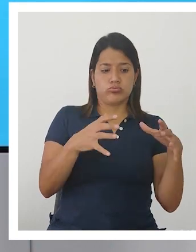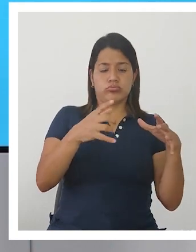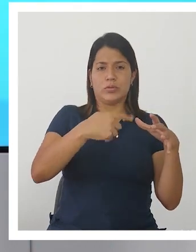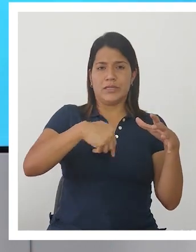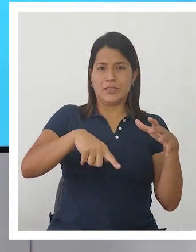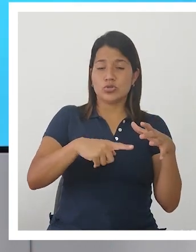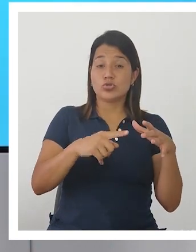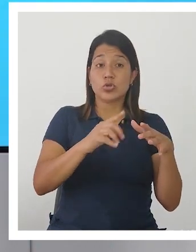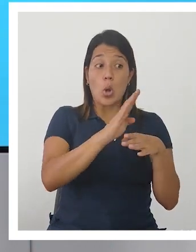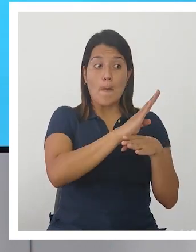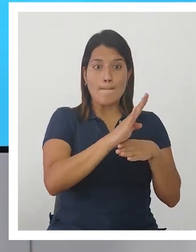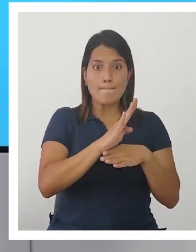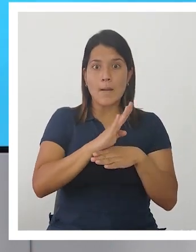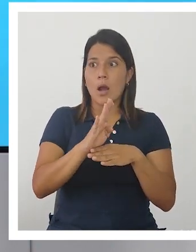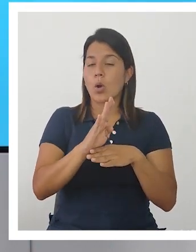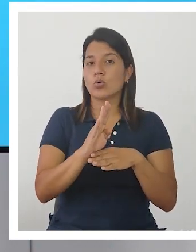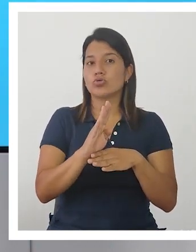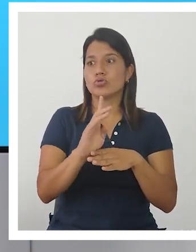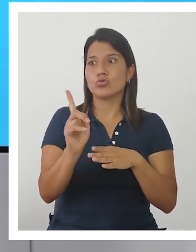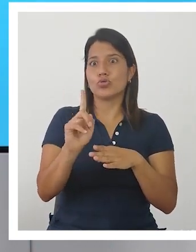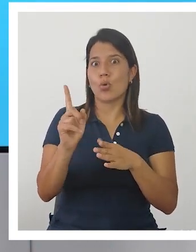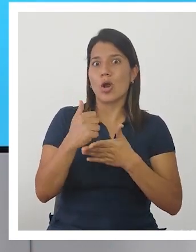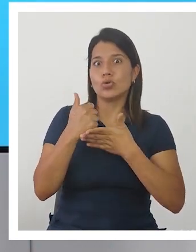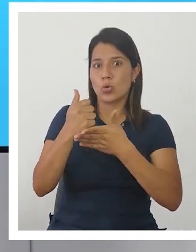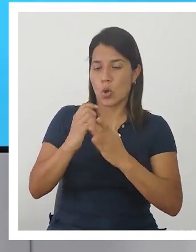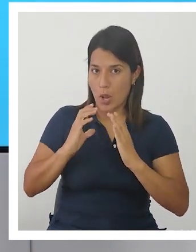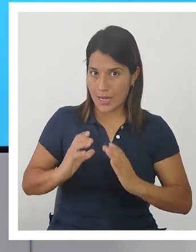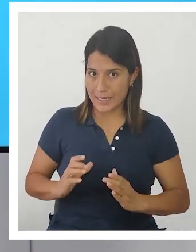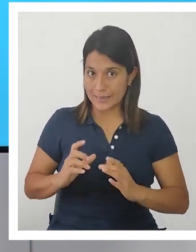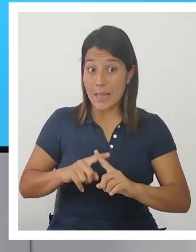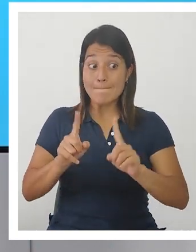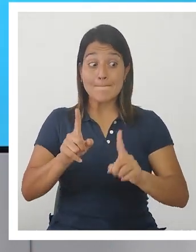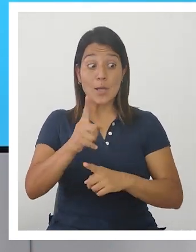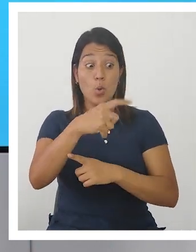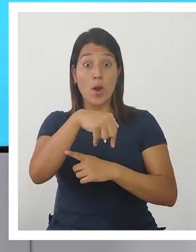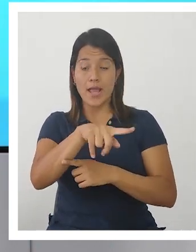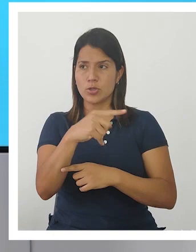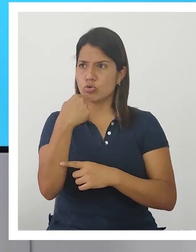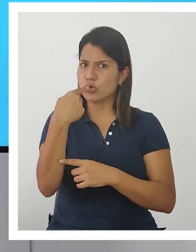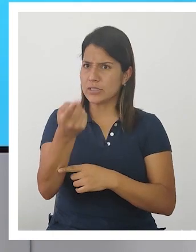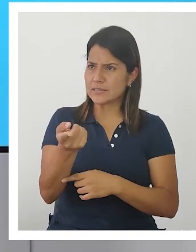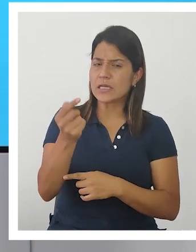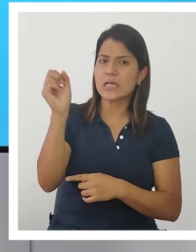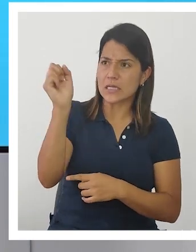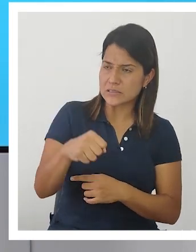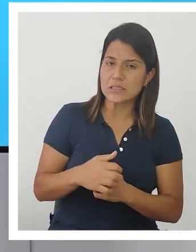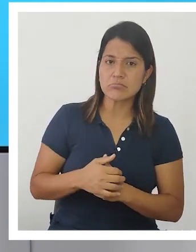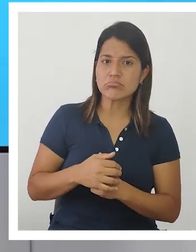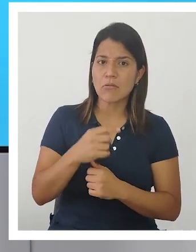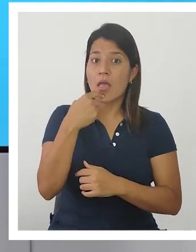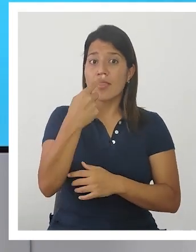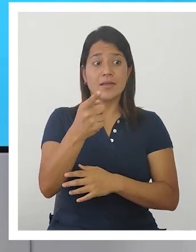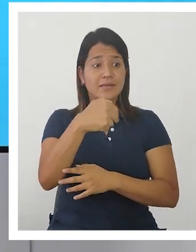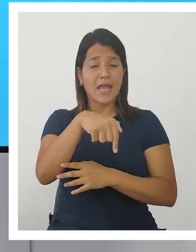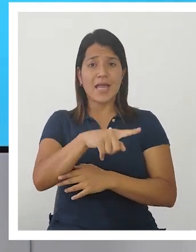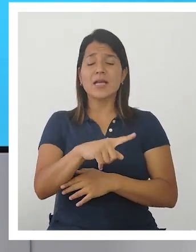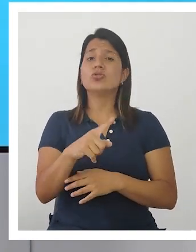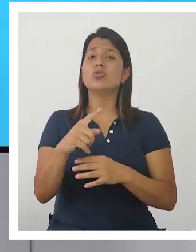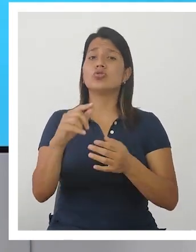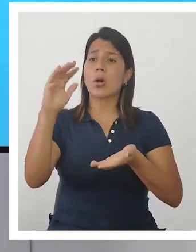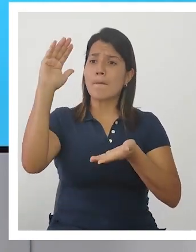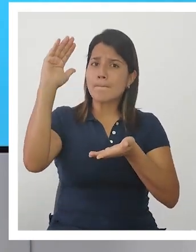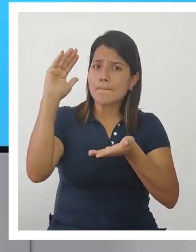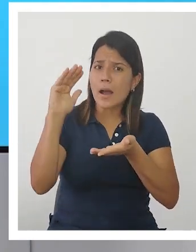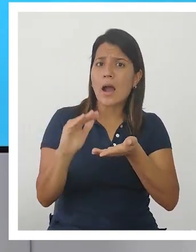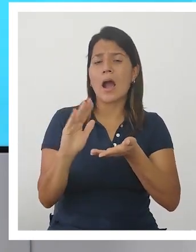Pero en un comunicado que ellos mandan dicen que sí, que ellos incluso han reducido sus márgenes de intermediación